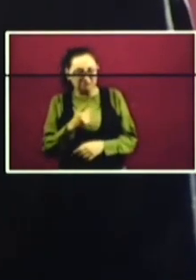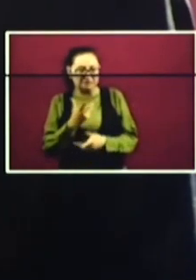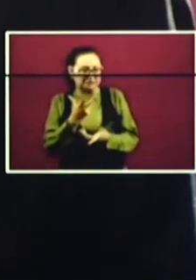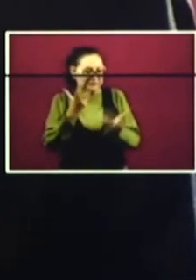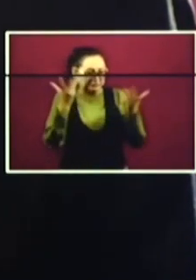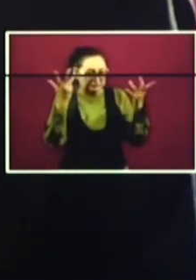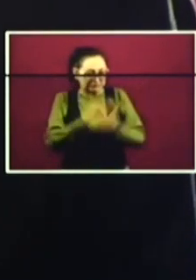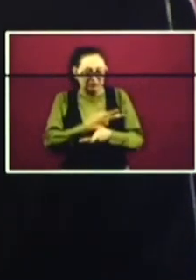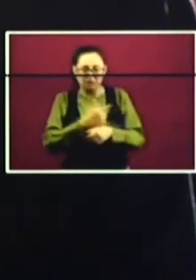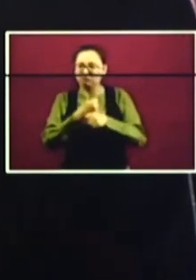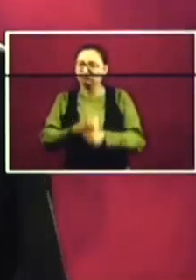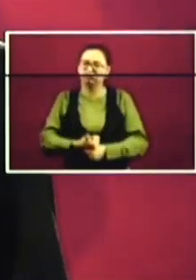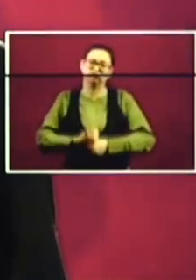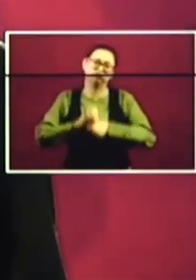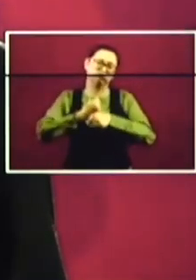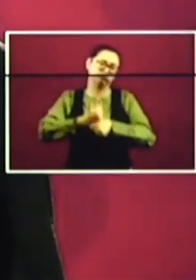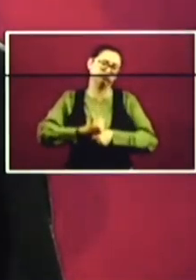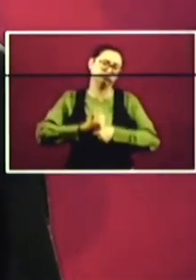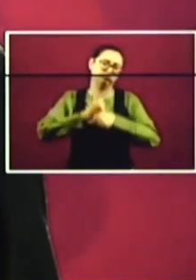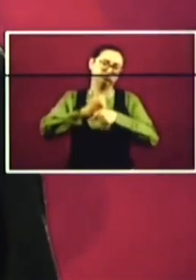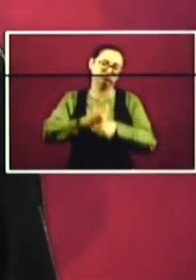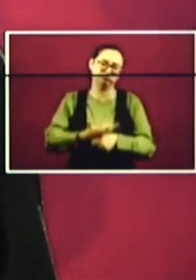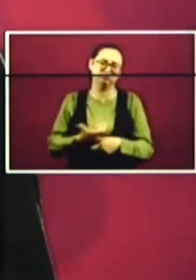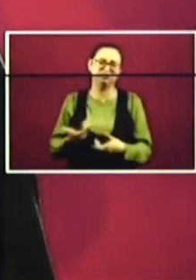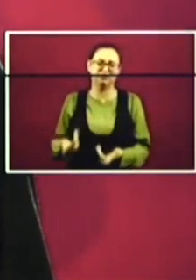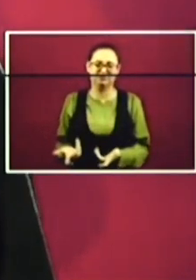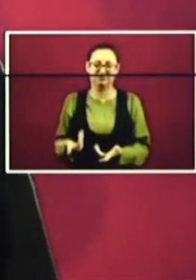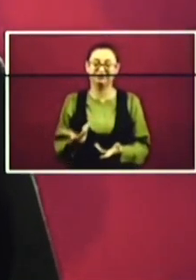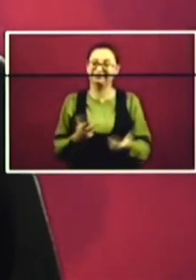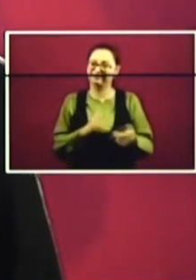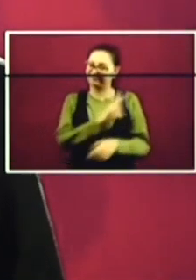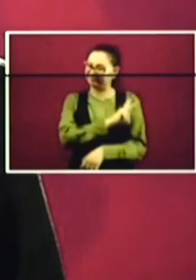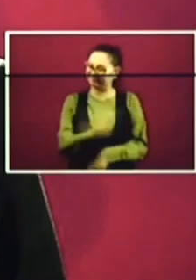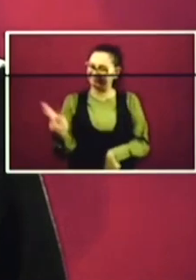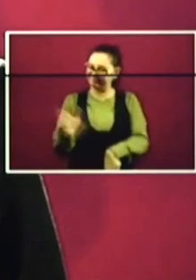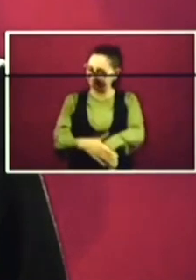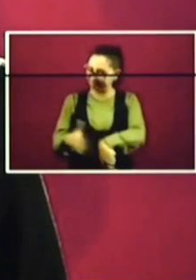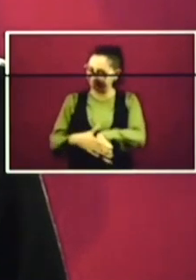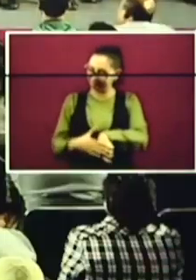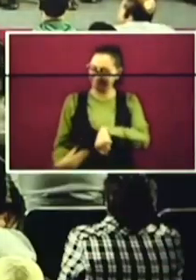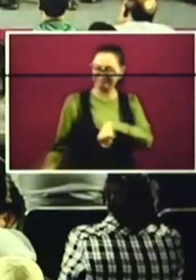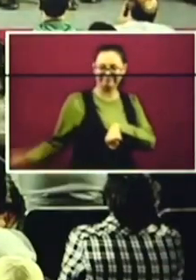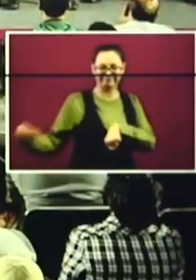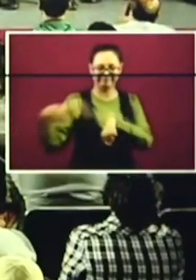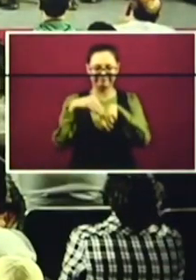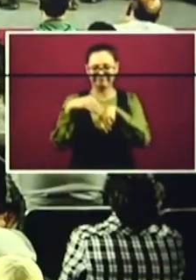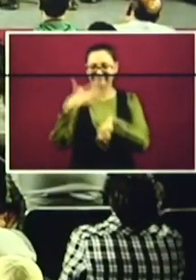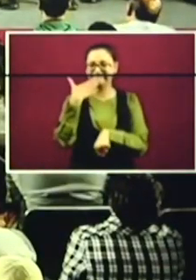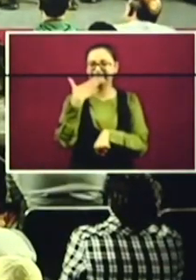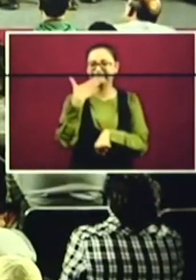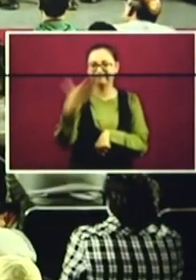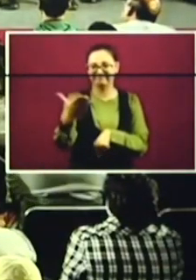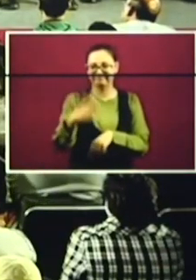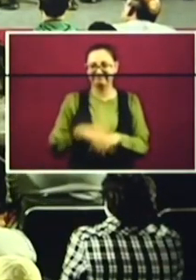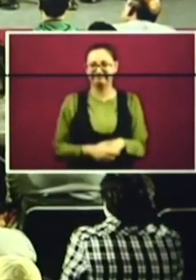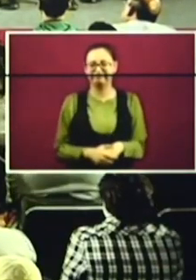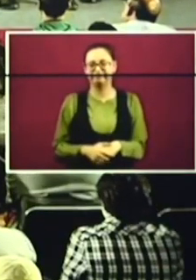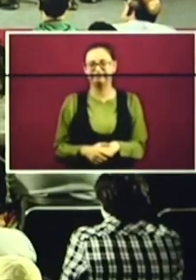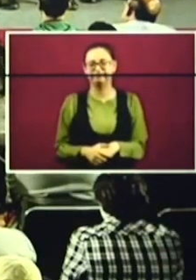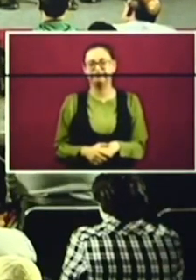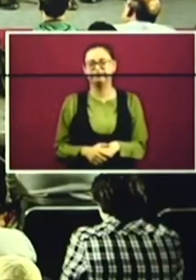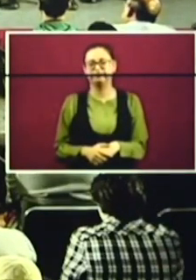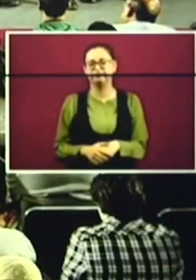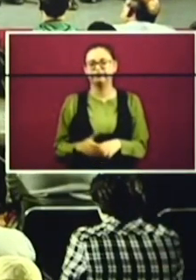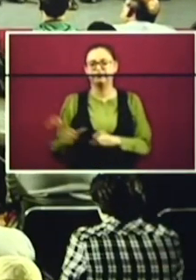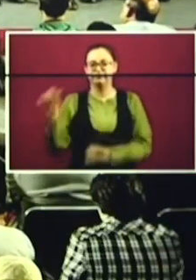reiteró que además de la prevención de adicciones o administración atiende el problema de la inseguridad y consideró que